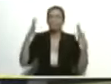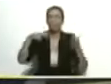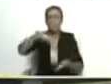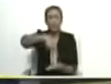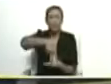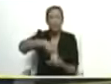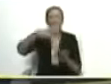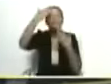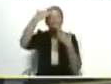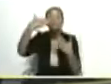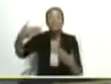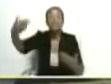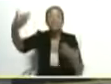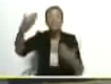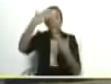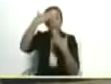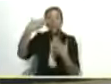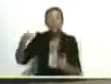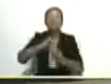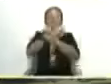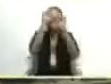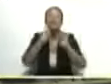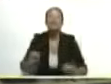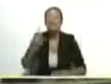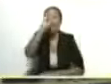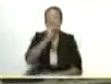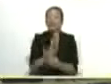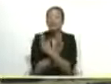Y saludos a todas y todos. ¡Feliz año!